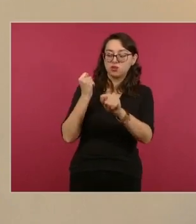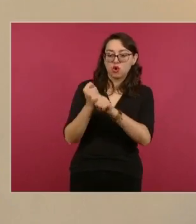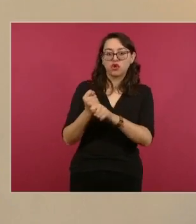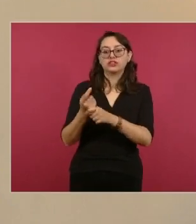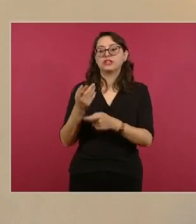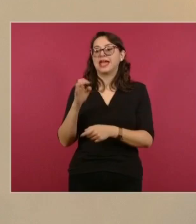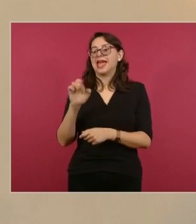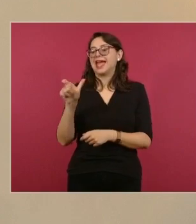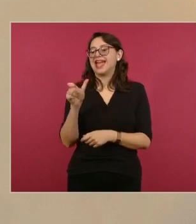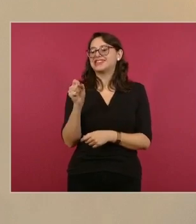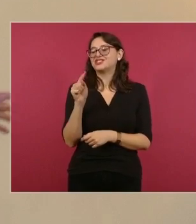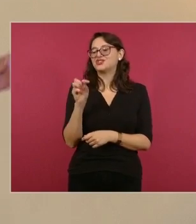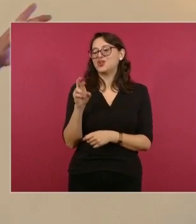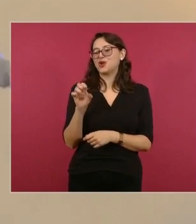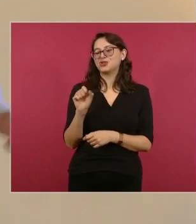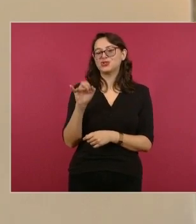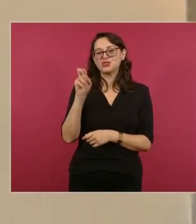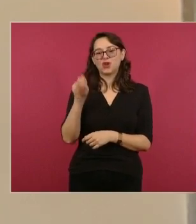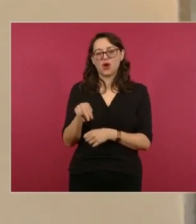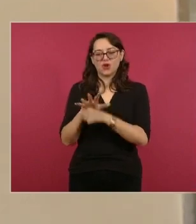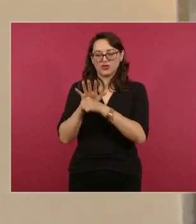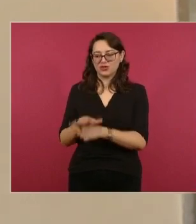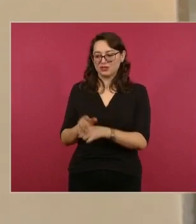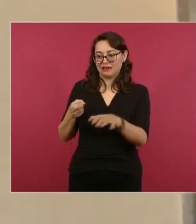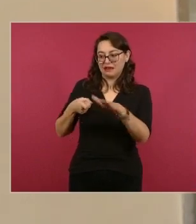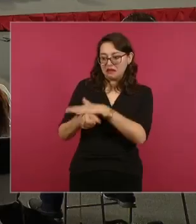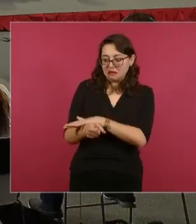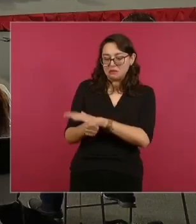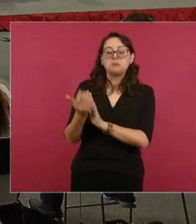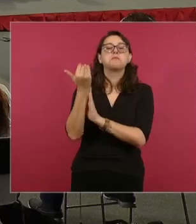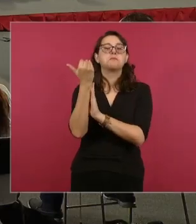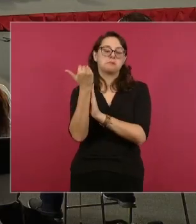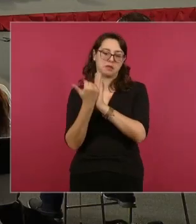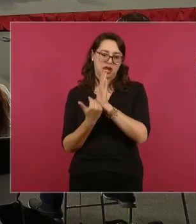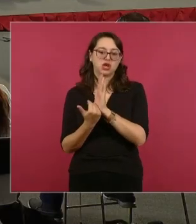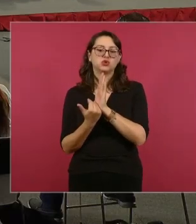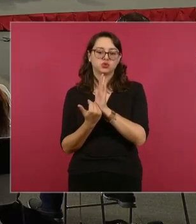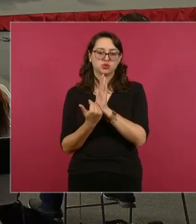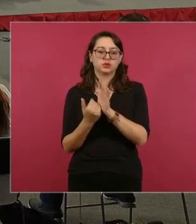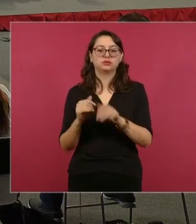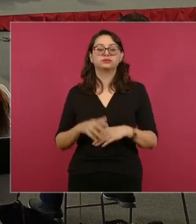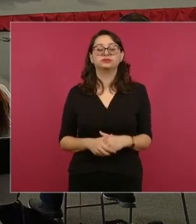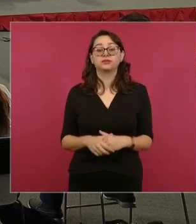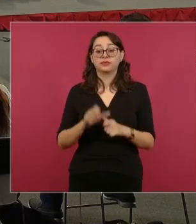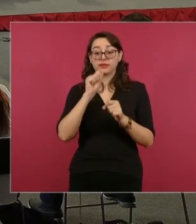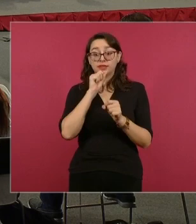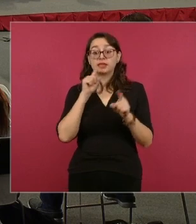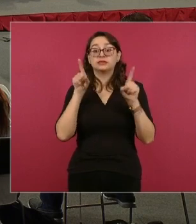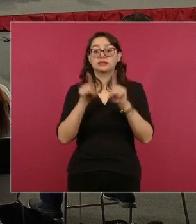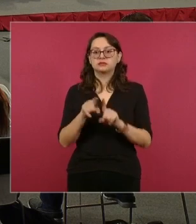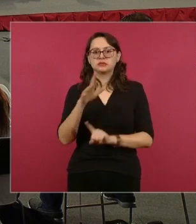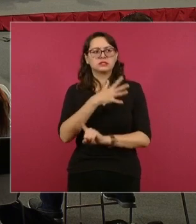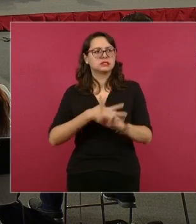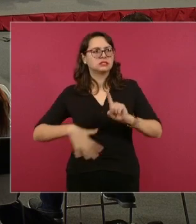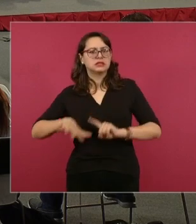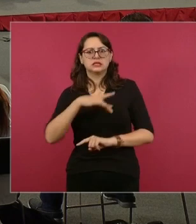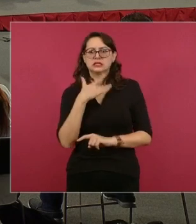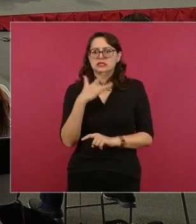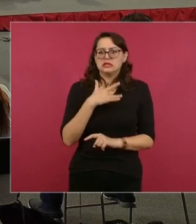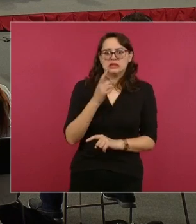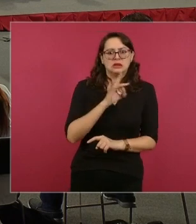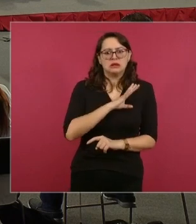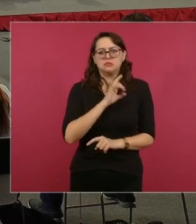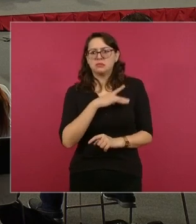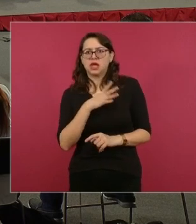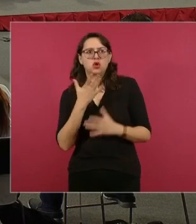y extorsión. También en esta encuesta resulta que sigue la tendencia a la baja en la percepción de inseguridad,